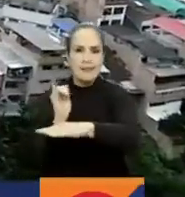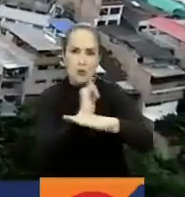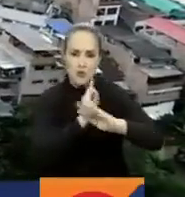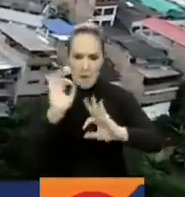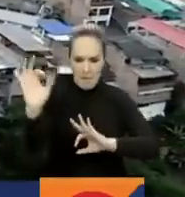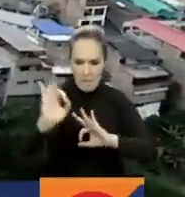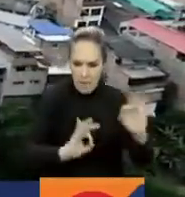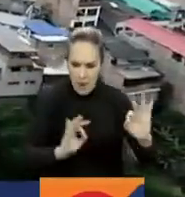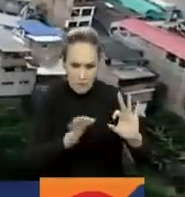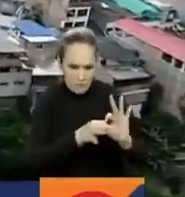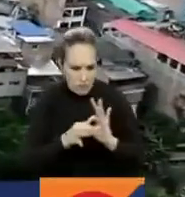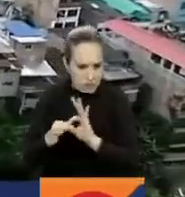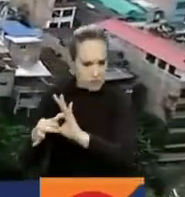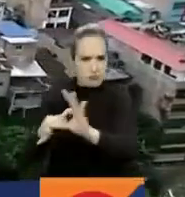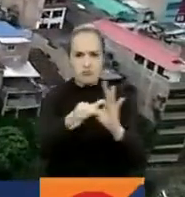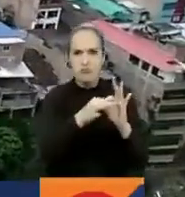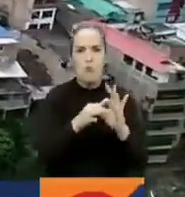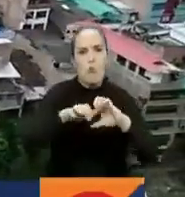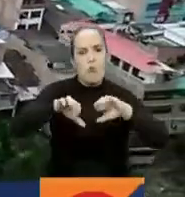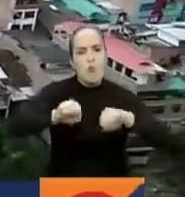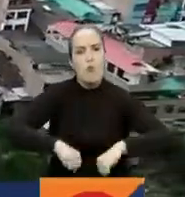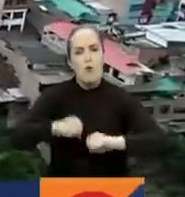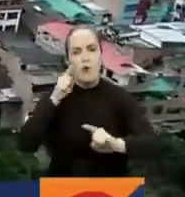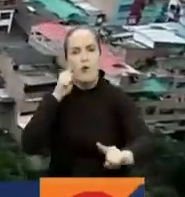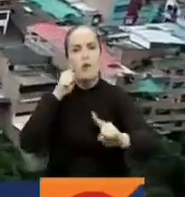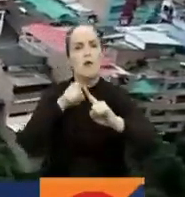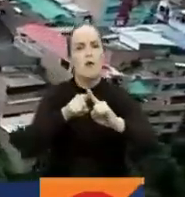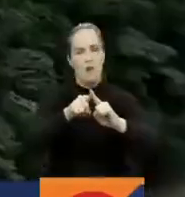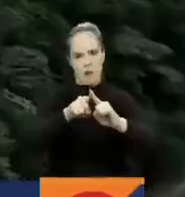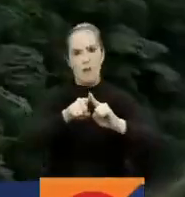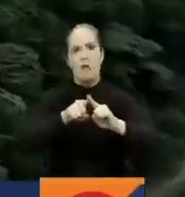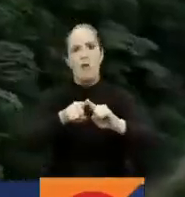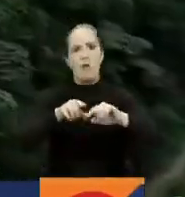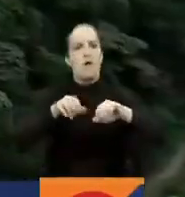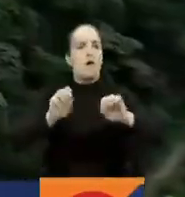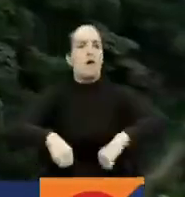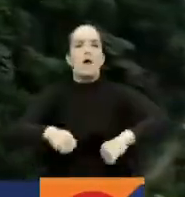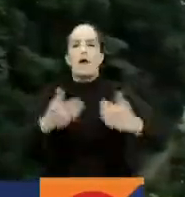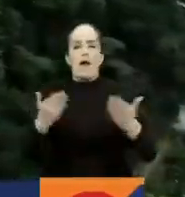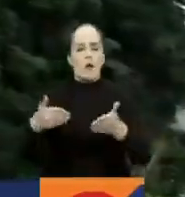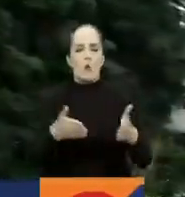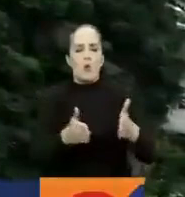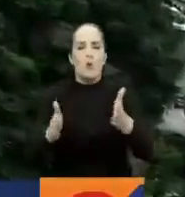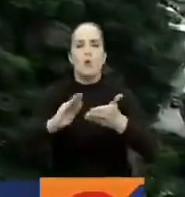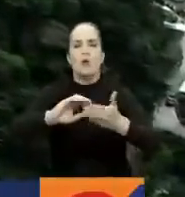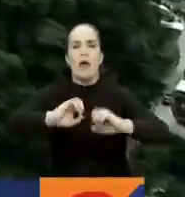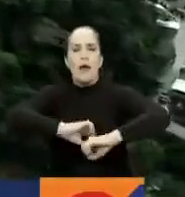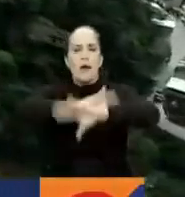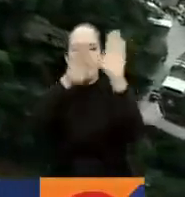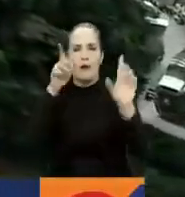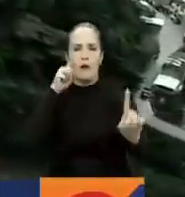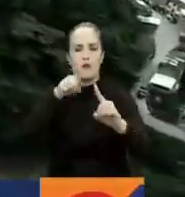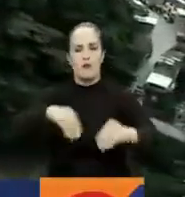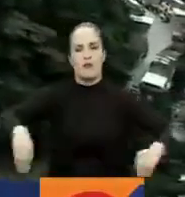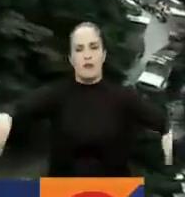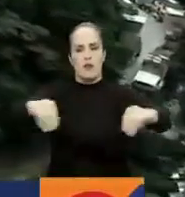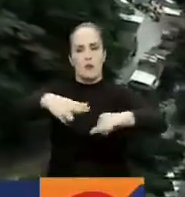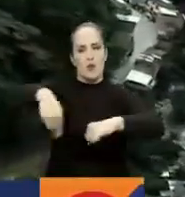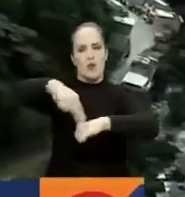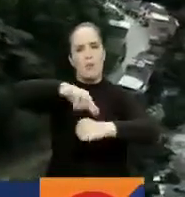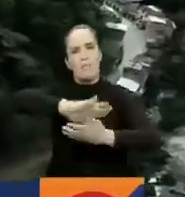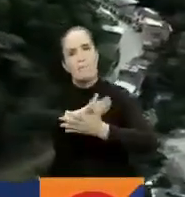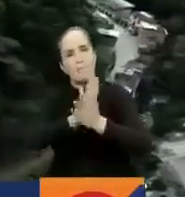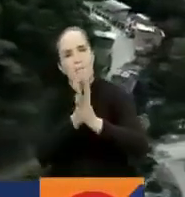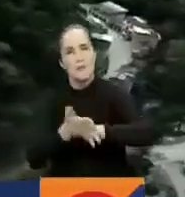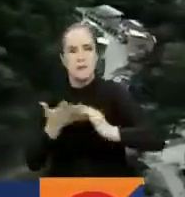nos permita tener la posibilidad de una ruta clara para hacer la paz en el territorio de Nariño.